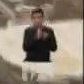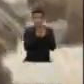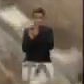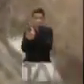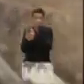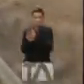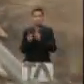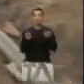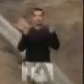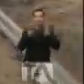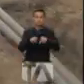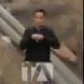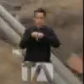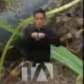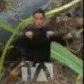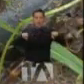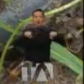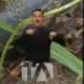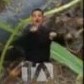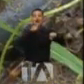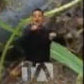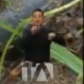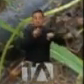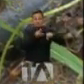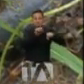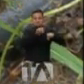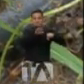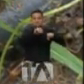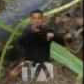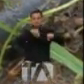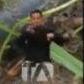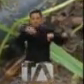a las mangueras les brota agua día y noche.